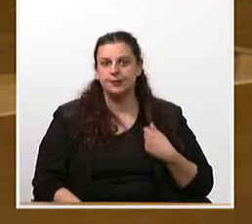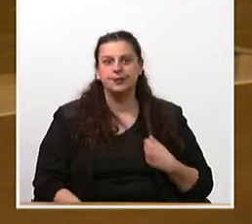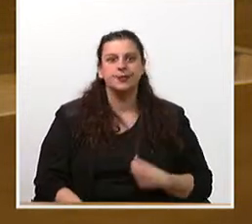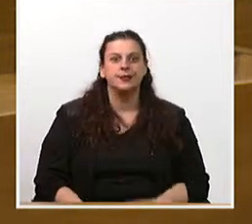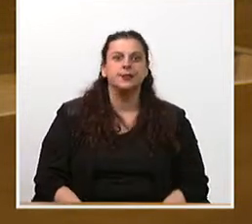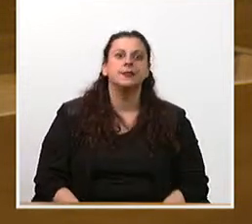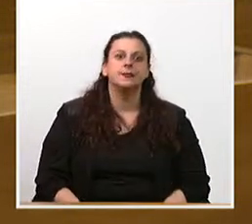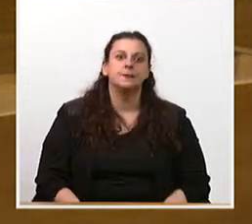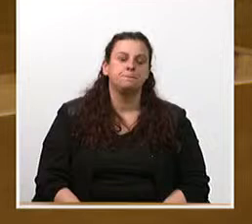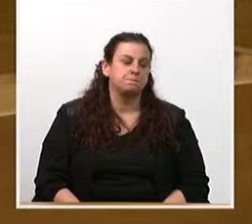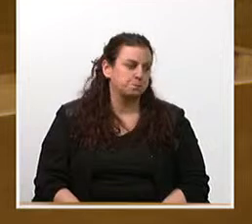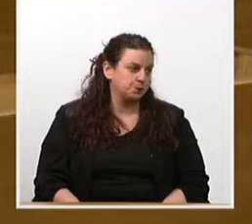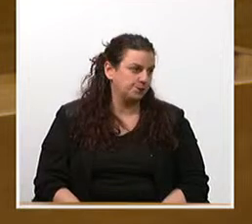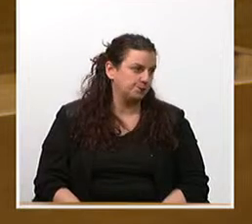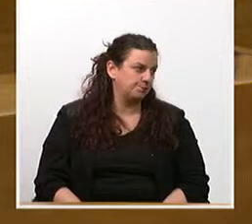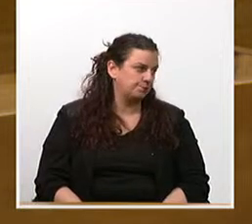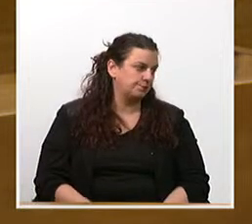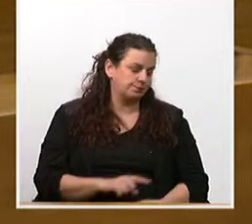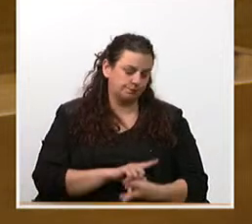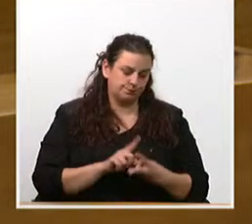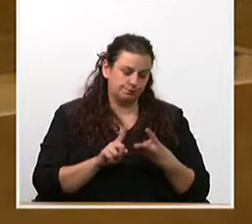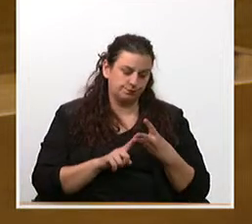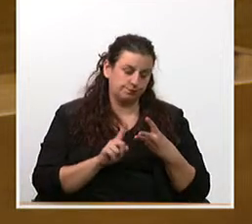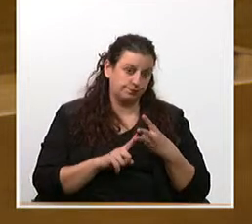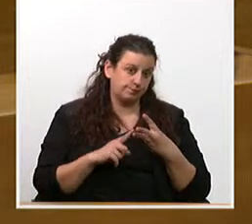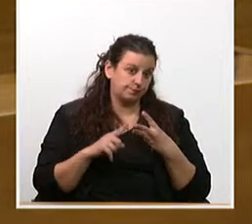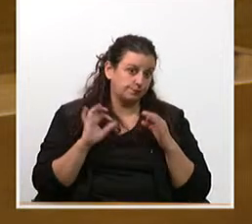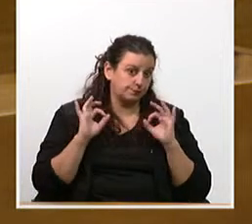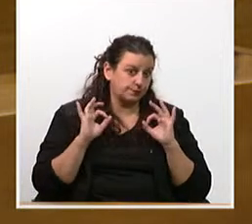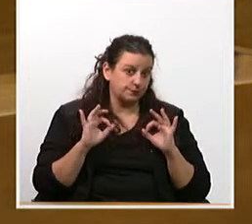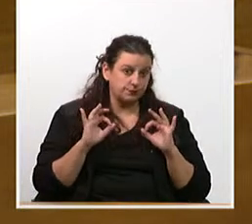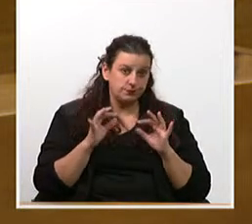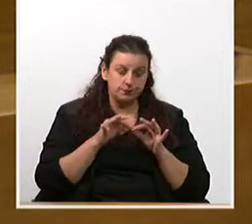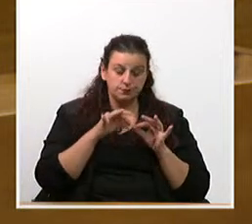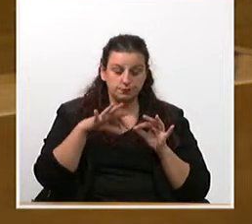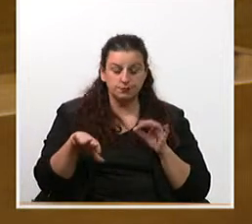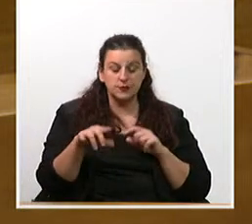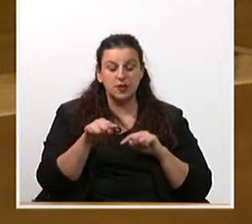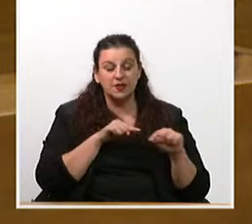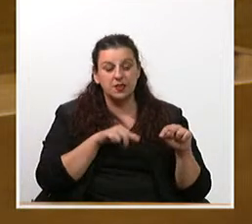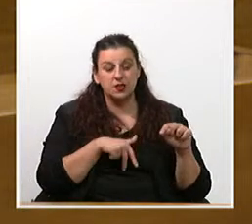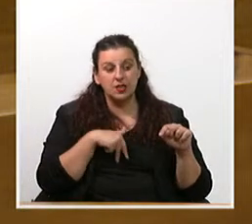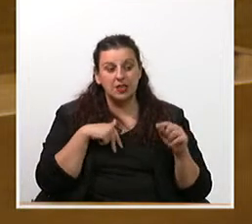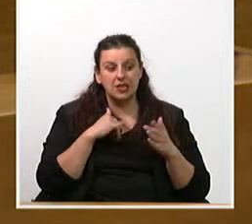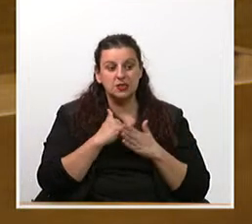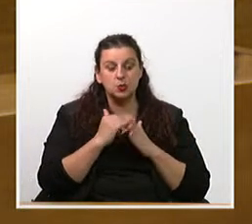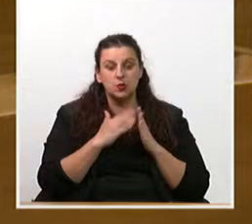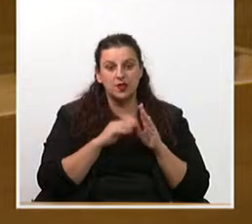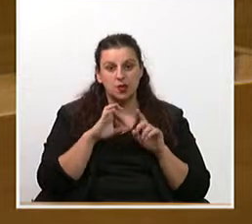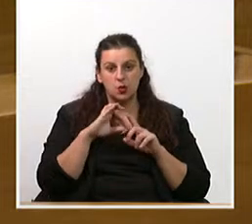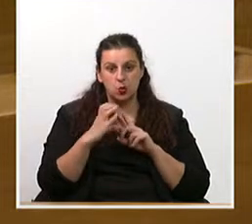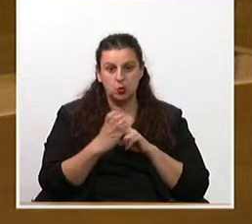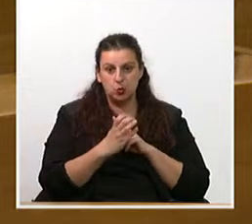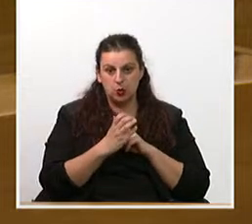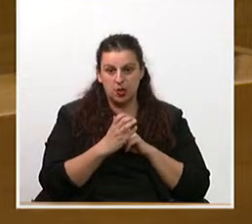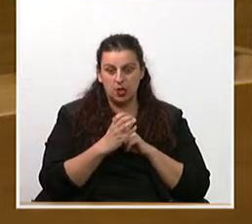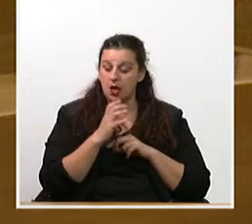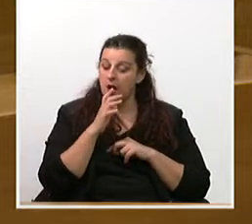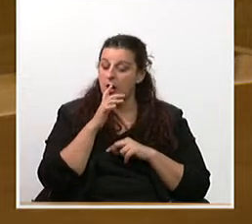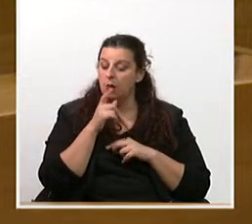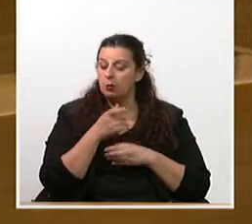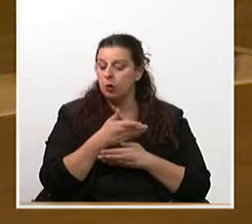est la terera marca la culata va ser lati del director Val de cultura